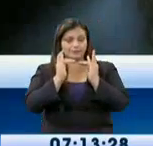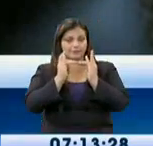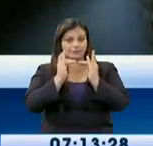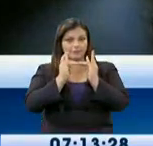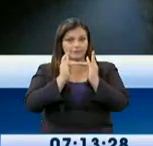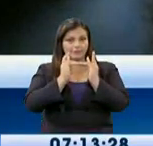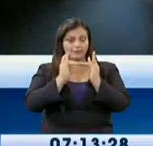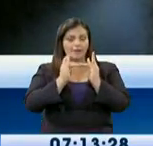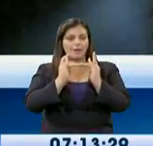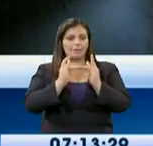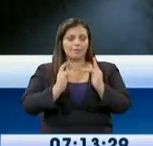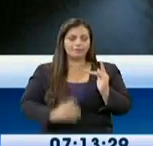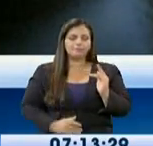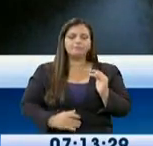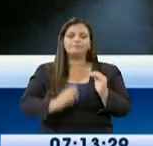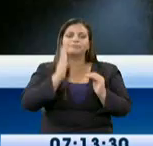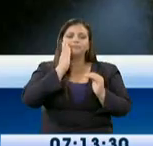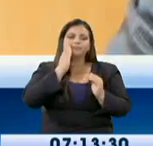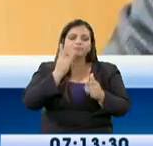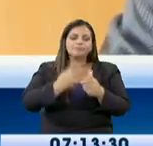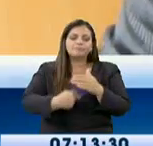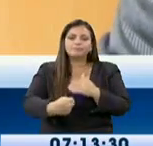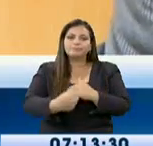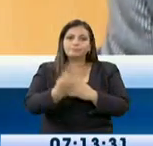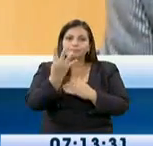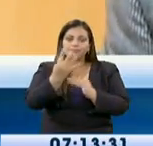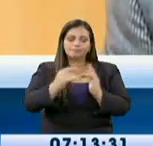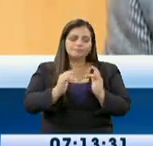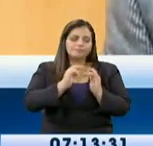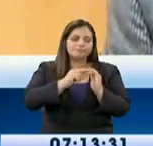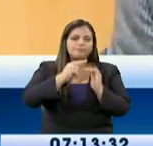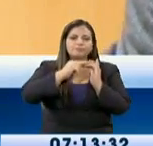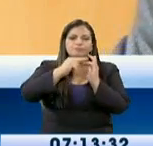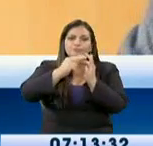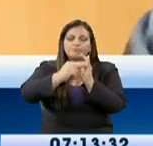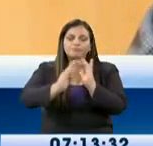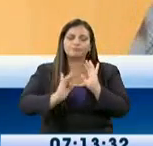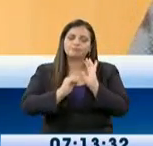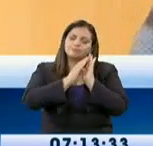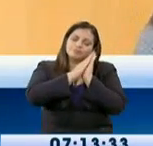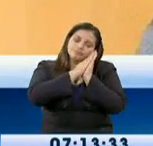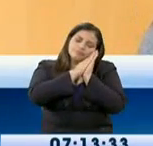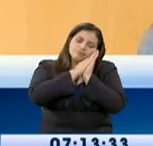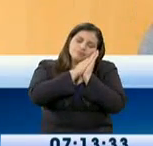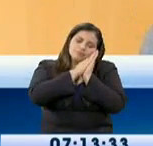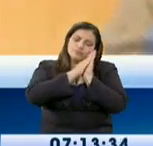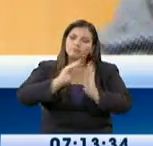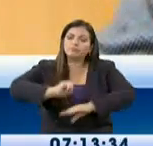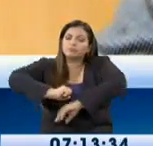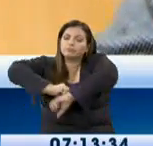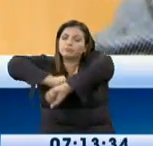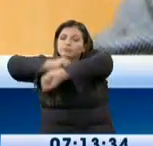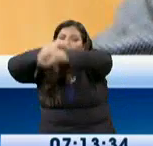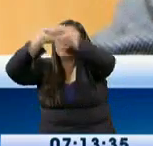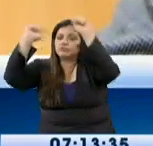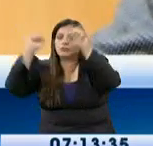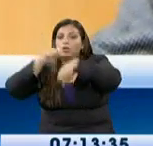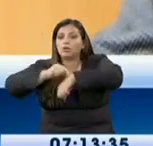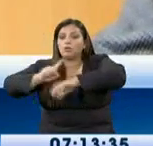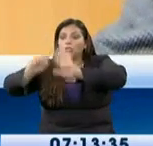y por la madrugada, eso de las 1 de la mañana, ha llegado el hermano y ha